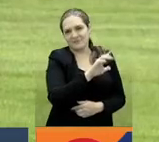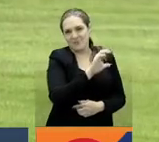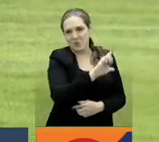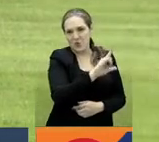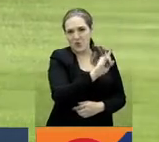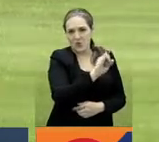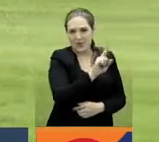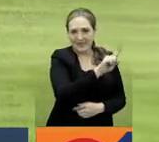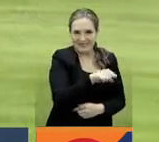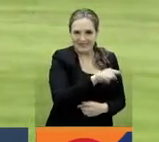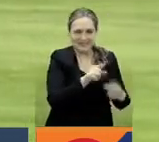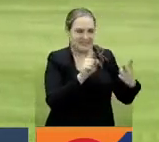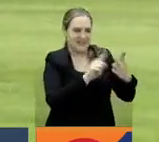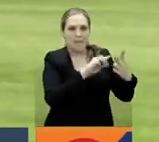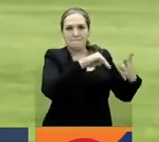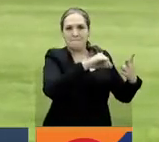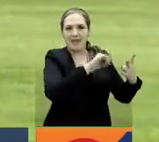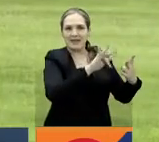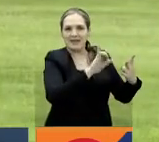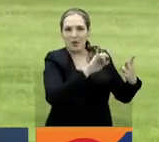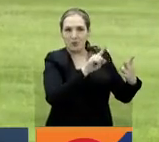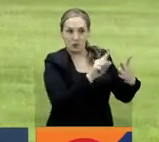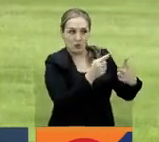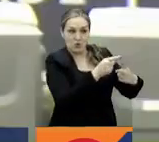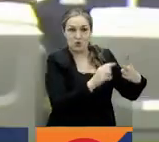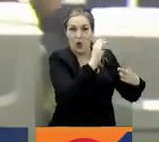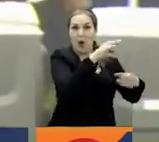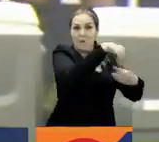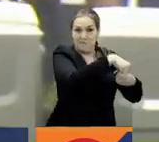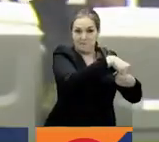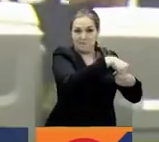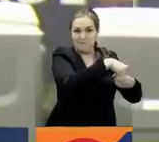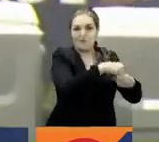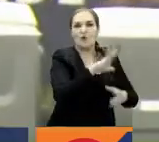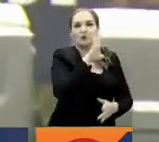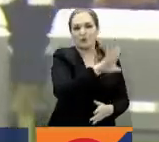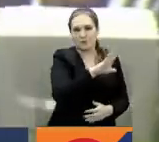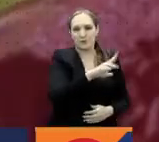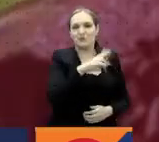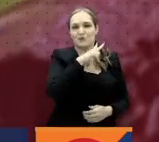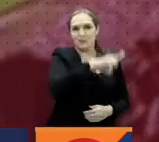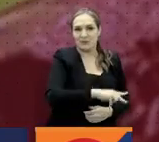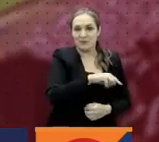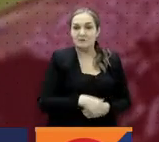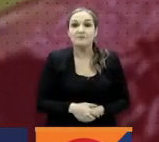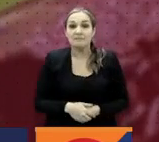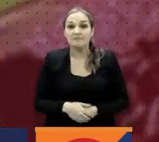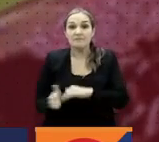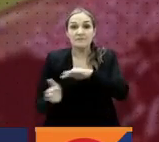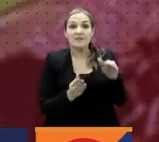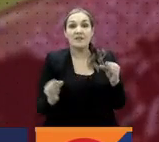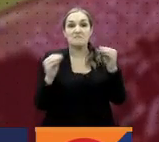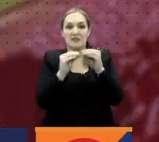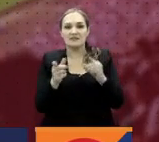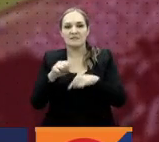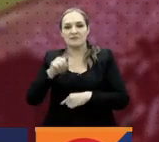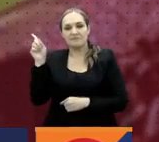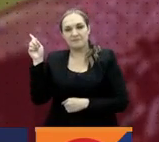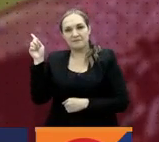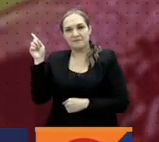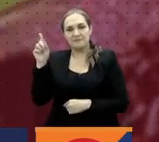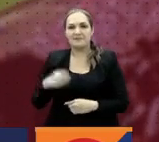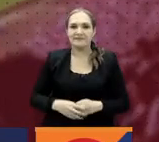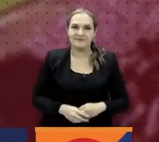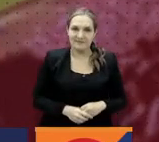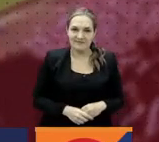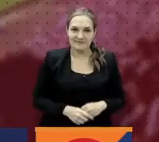equipo portugués, entrenaron con regularidad y serán seguramente titulares. La jornada se completa con los partidos Shakhtar Inter, Ajax Besiktas, Real